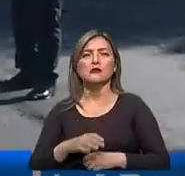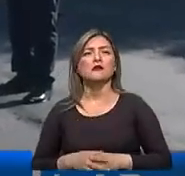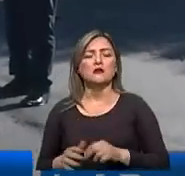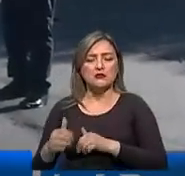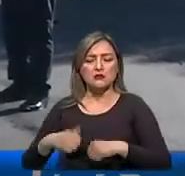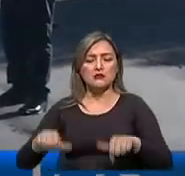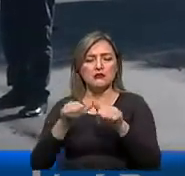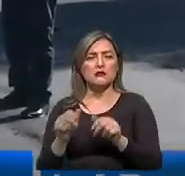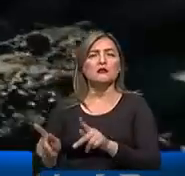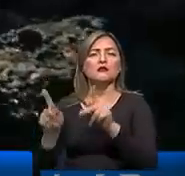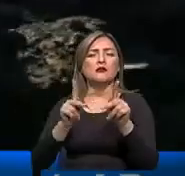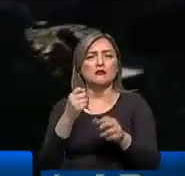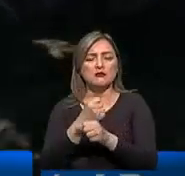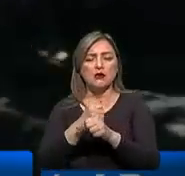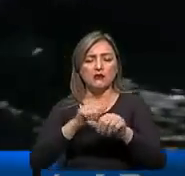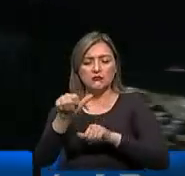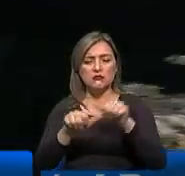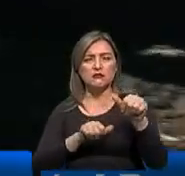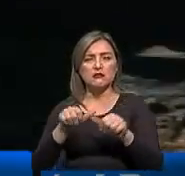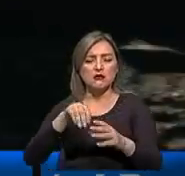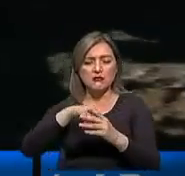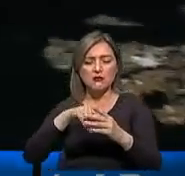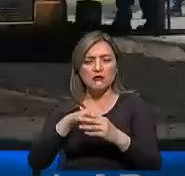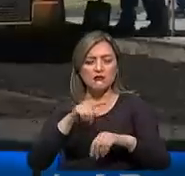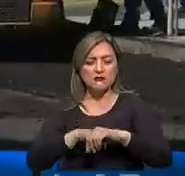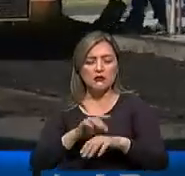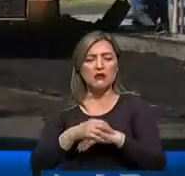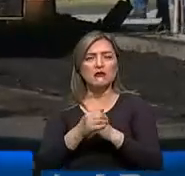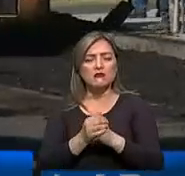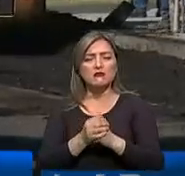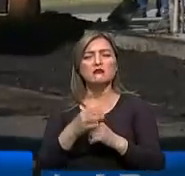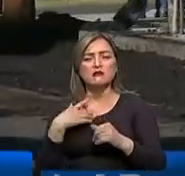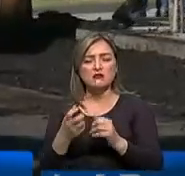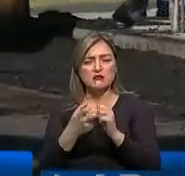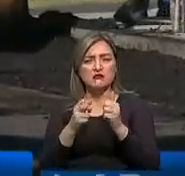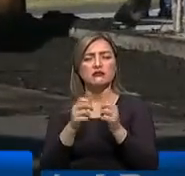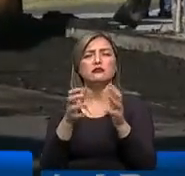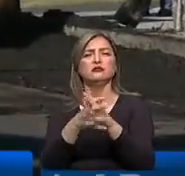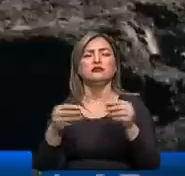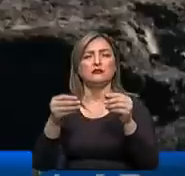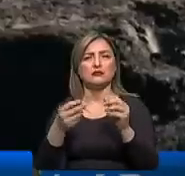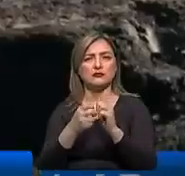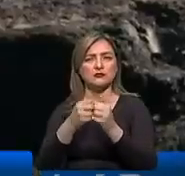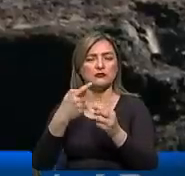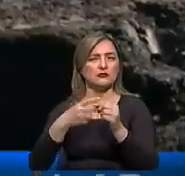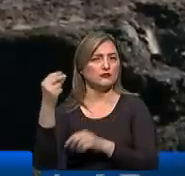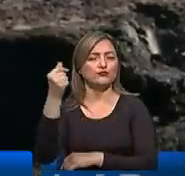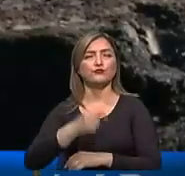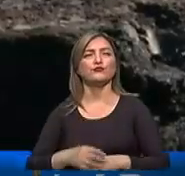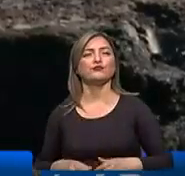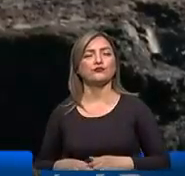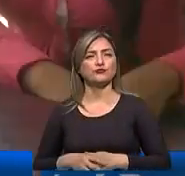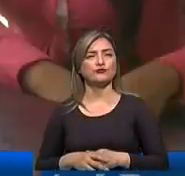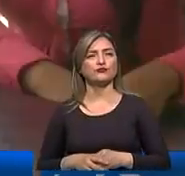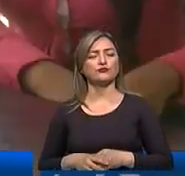que trabajarán en esta administración aprovechando recursos y tiempo para resolver los problemas que afectan a la capital lo más rápido